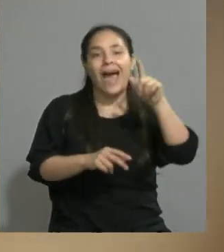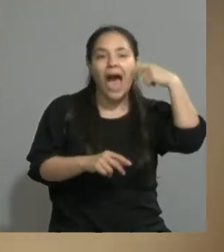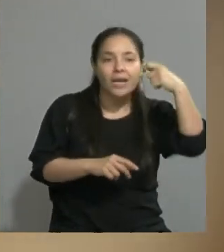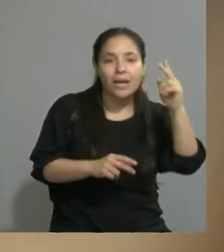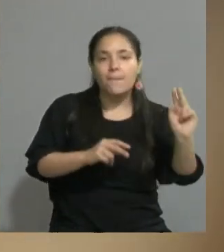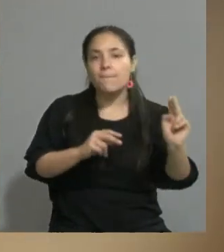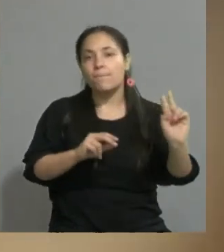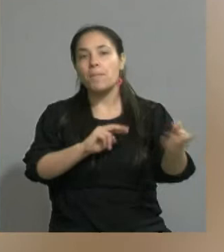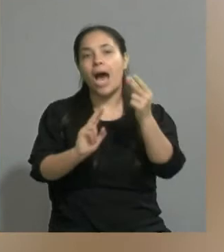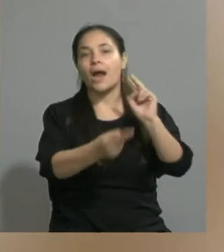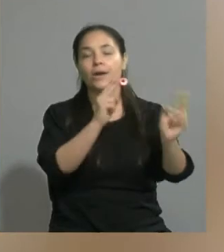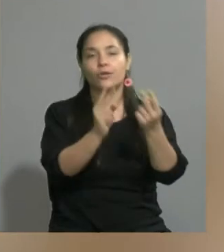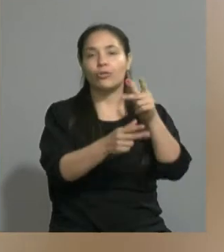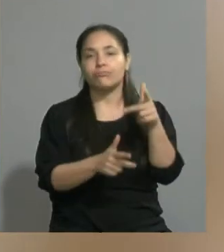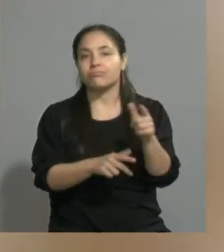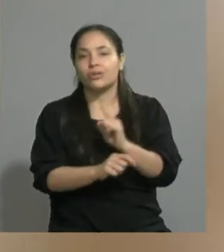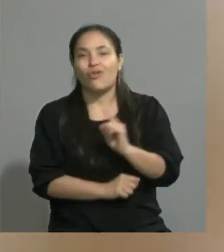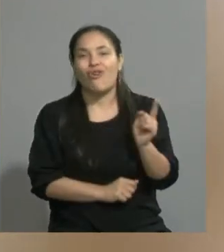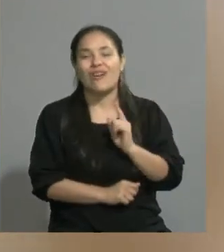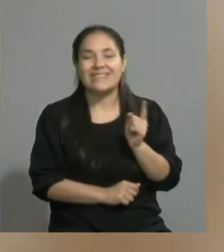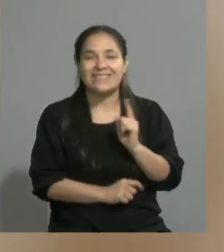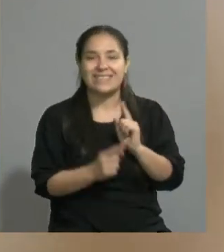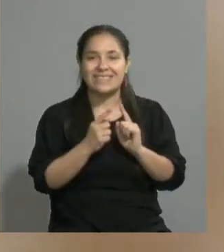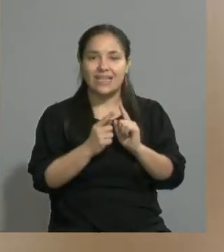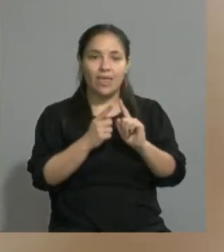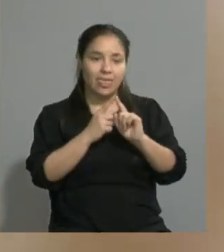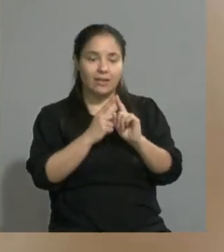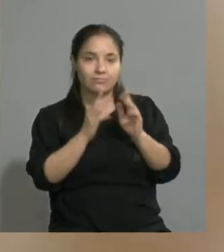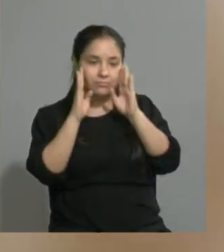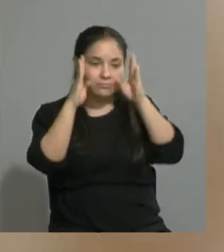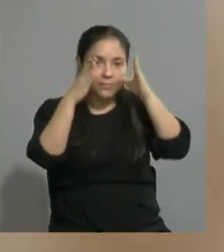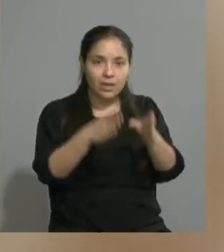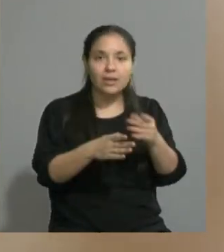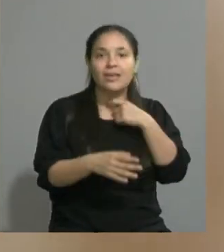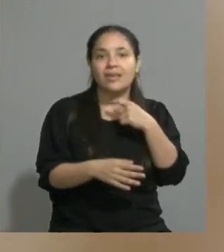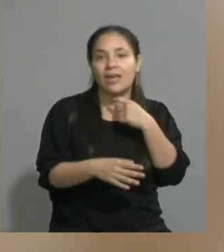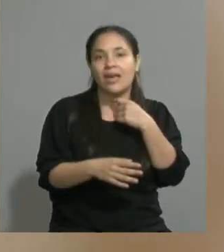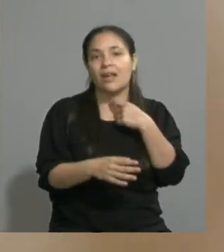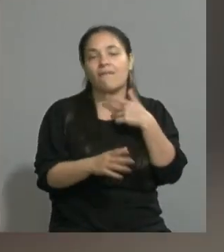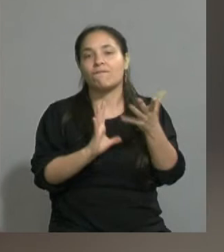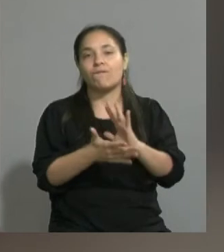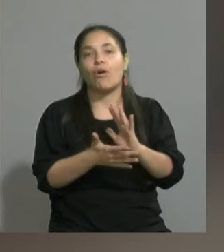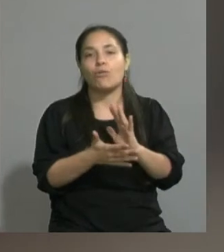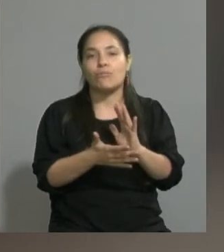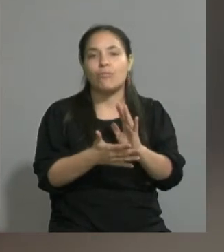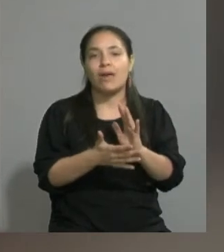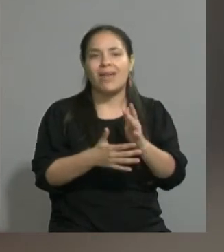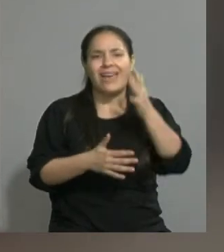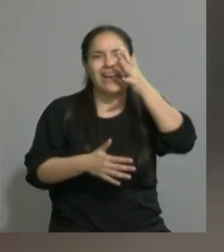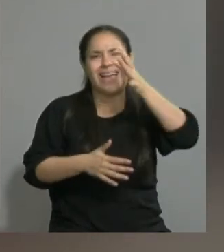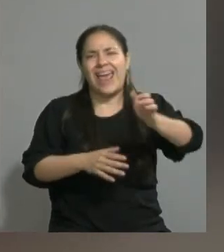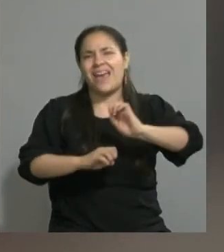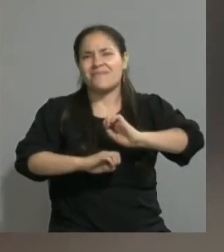con o sea, direccionado todo eso, obviamente, a terminar con las macabras y terribles y